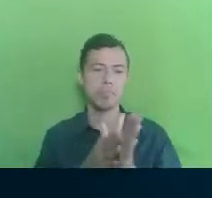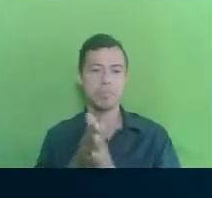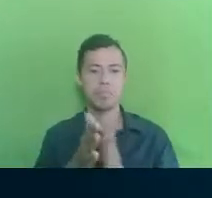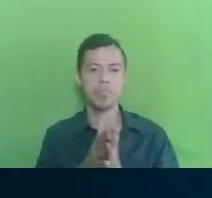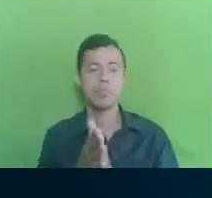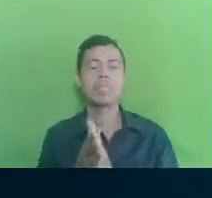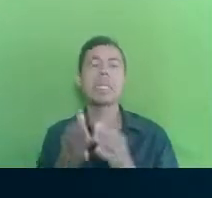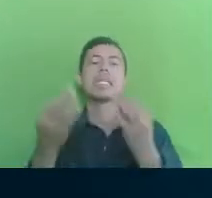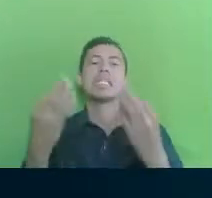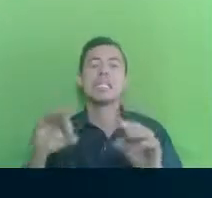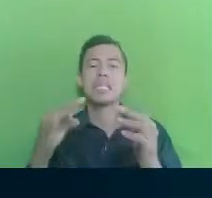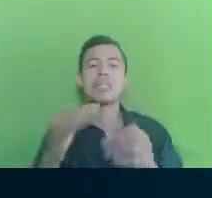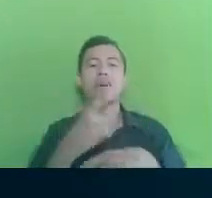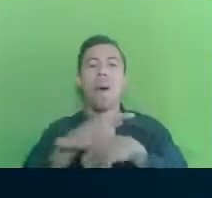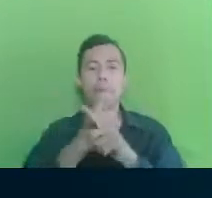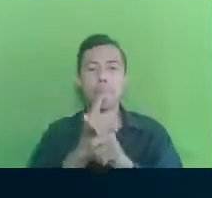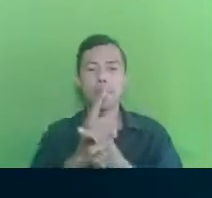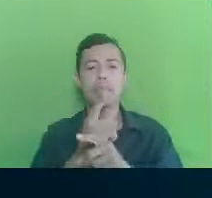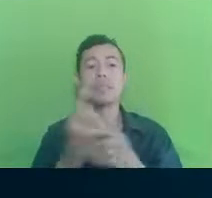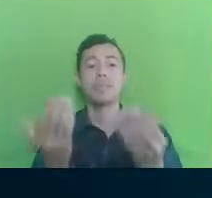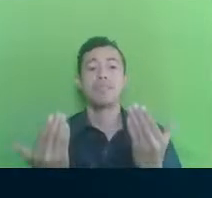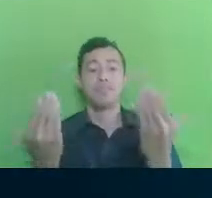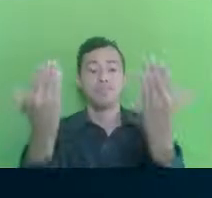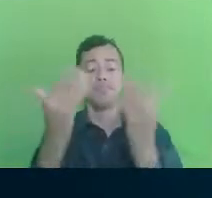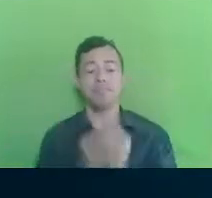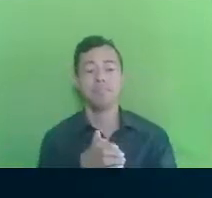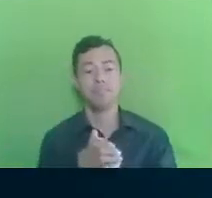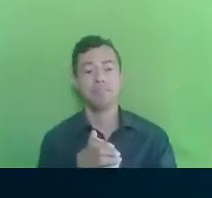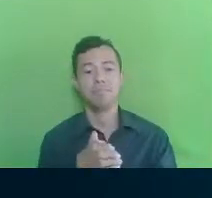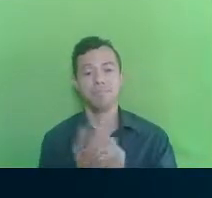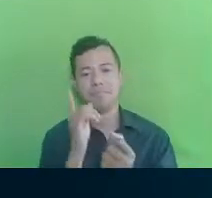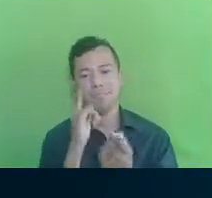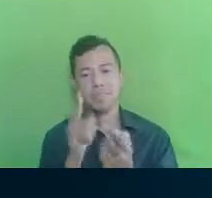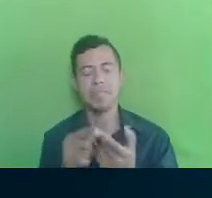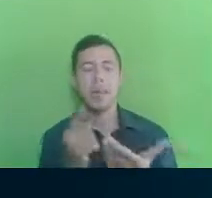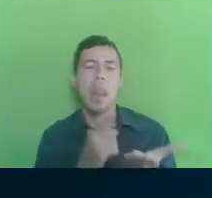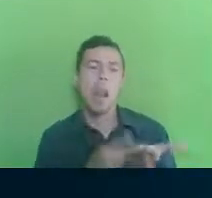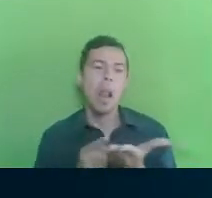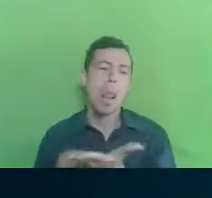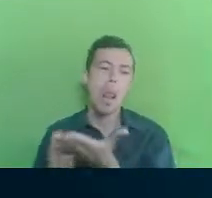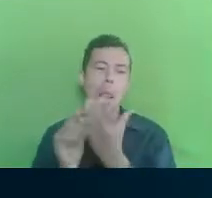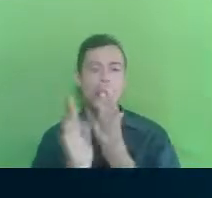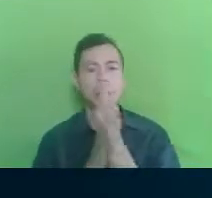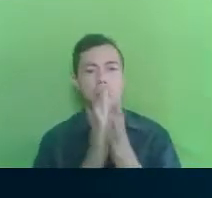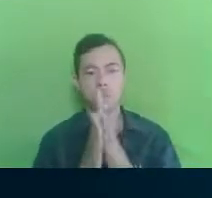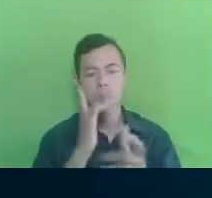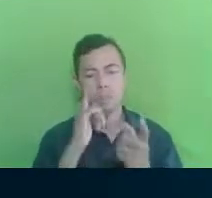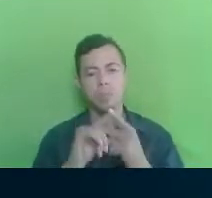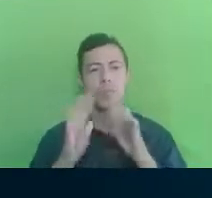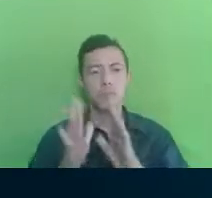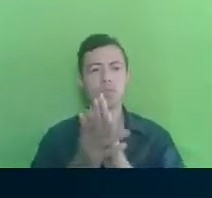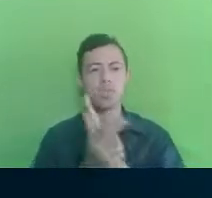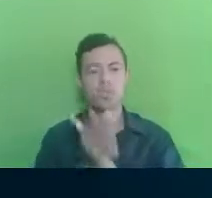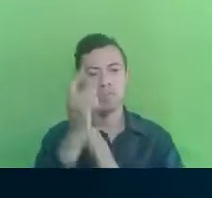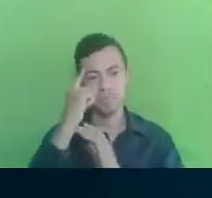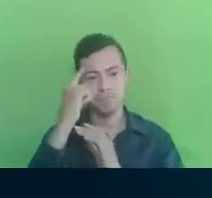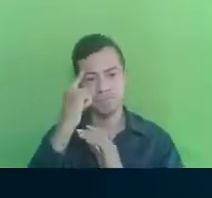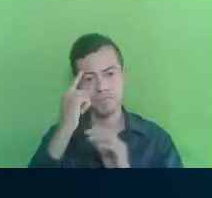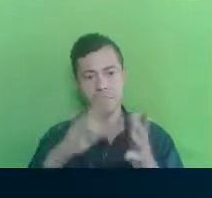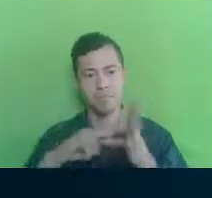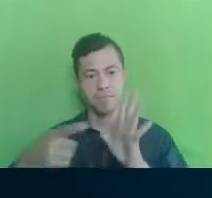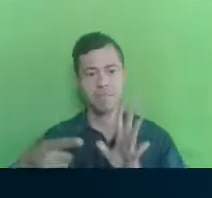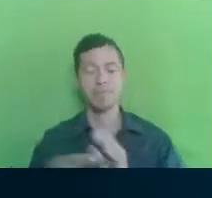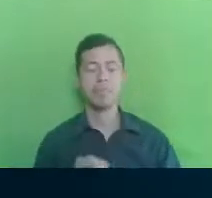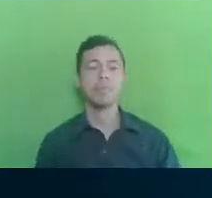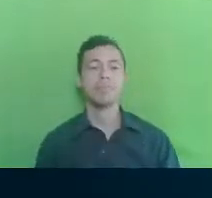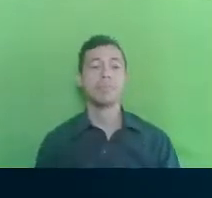sea simple, que sea rápido y que sea útil, buscando la democratización efectivamente de la inteligencia artificial. Como les comenté